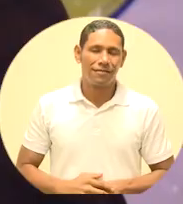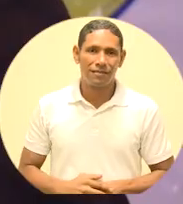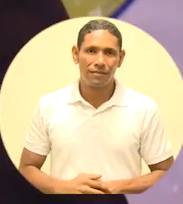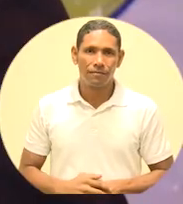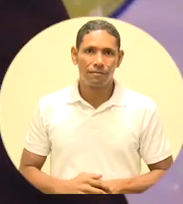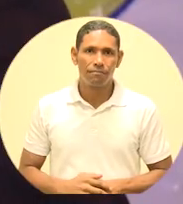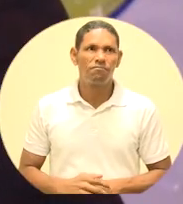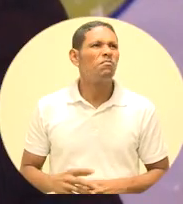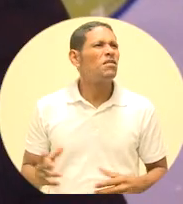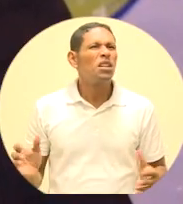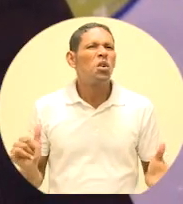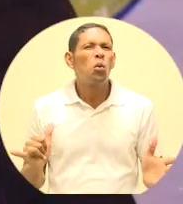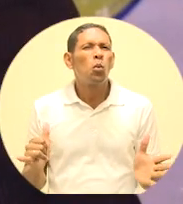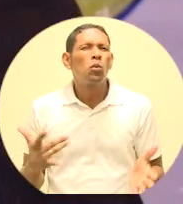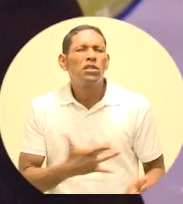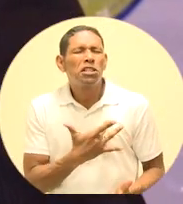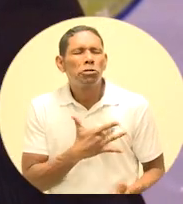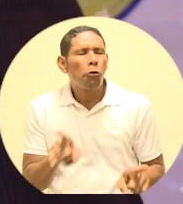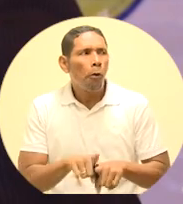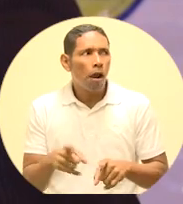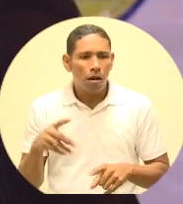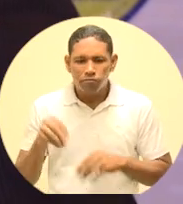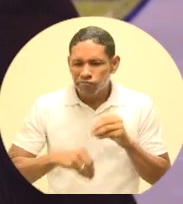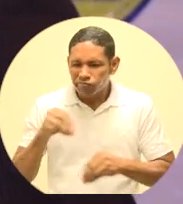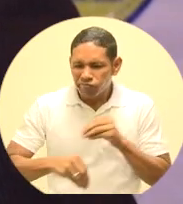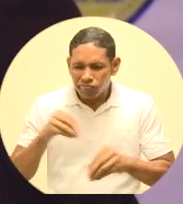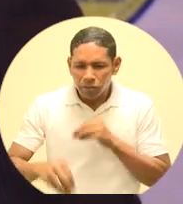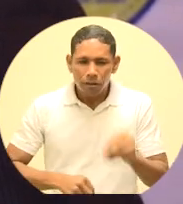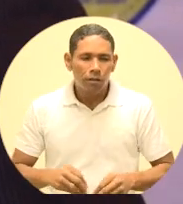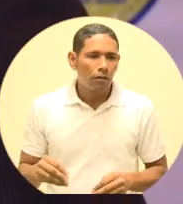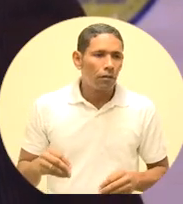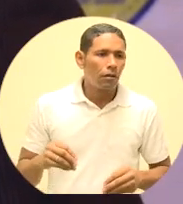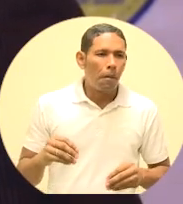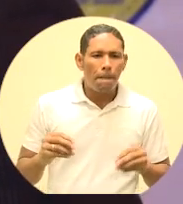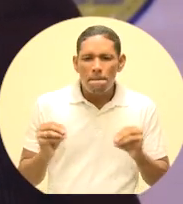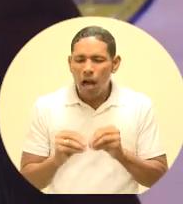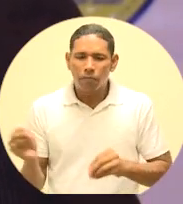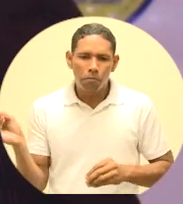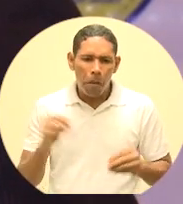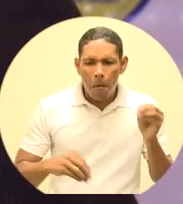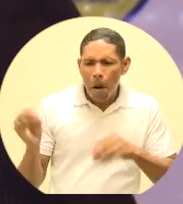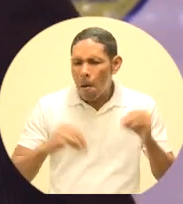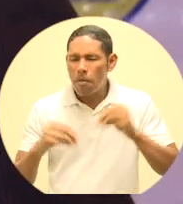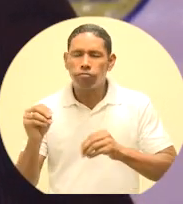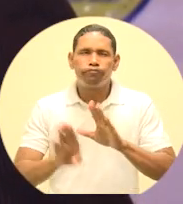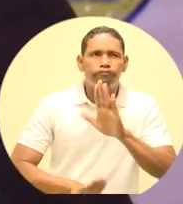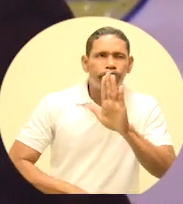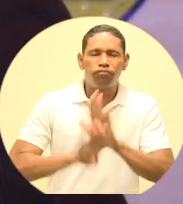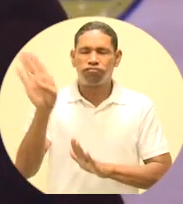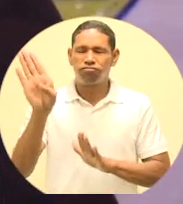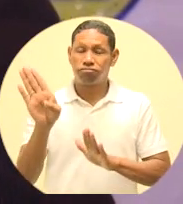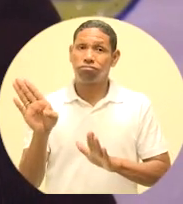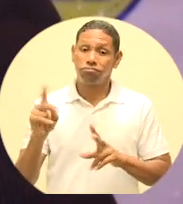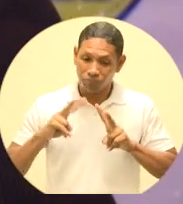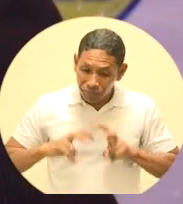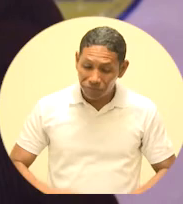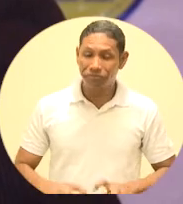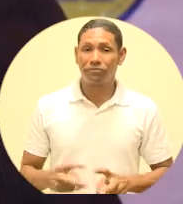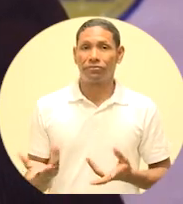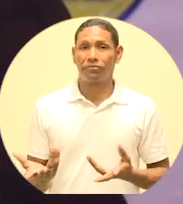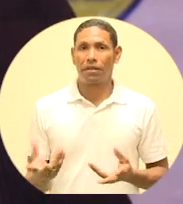creciendo. A continuar construyendo como se ha hecho durante todos estos años en pro de la comunidad, continuar con los